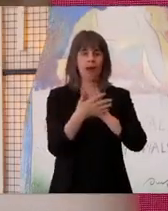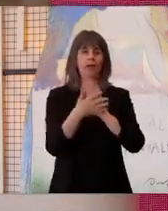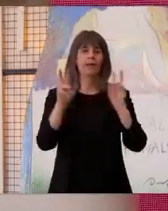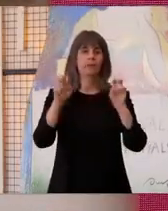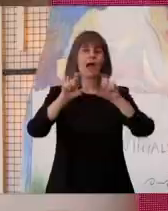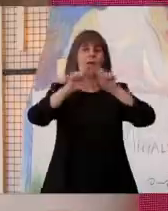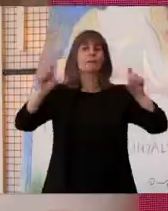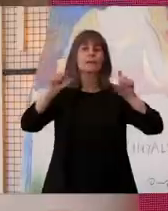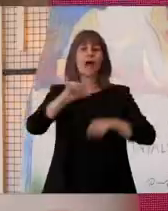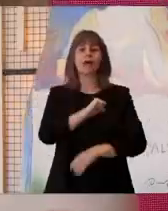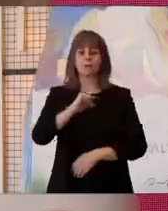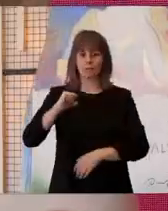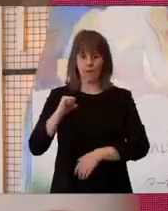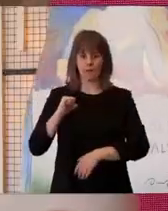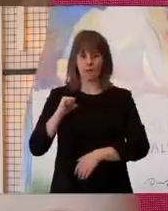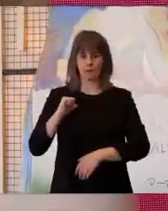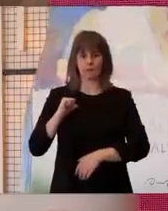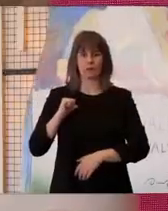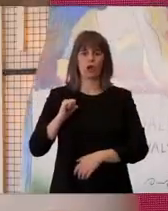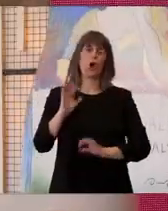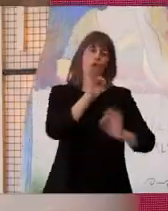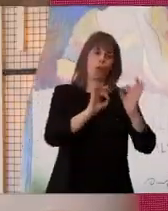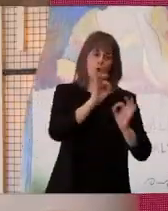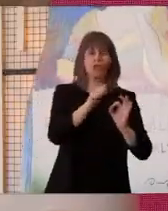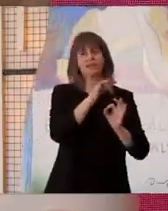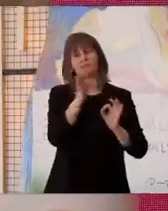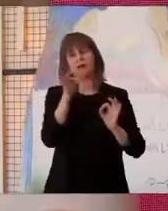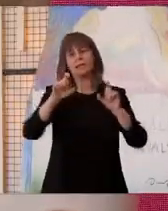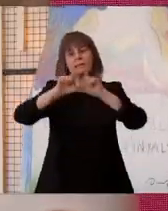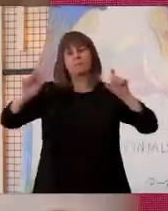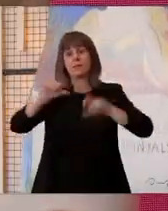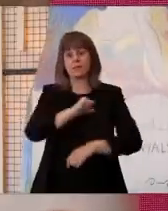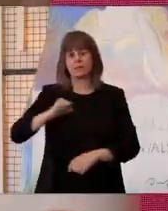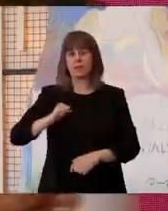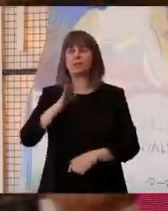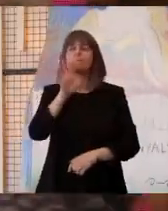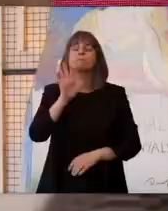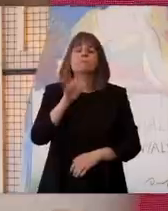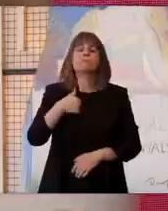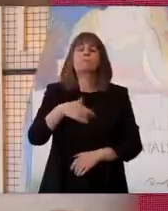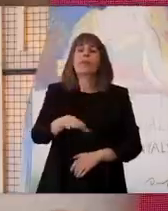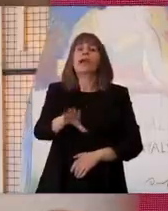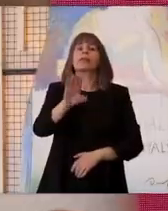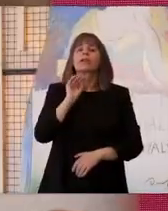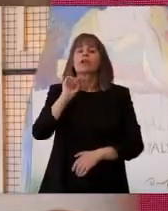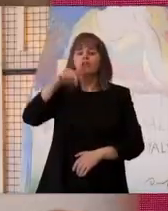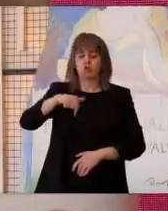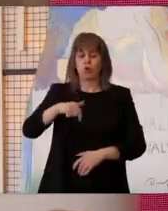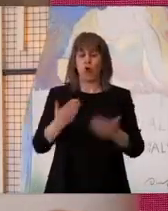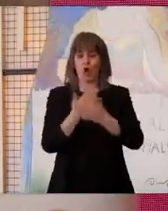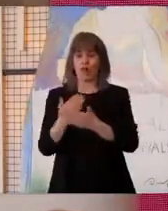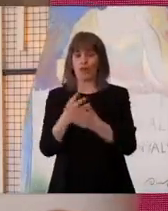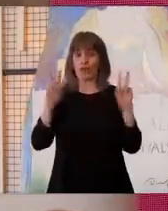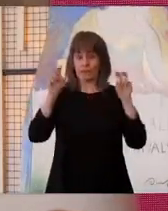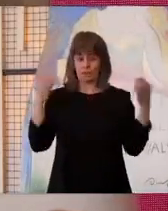privadas de las organizaciones y las empresas privadas Aunque entiendo que la discusión de estas jornadas Es